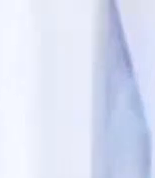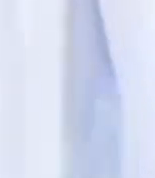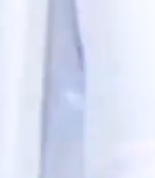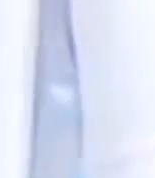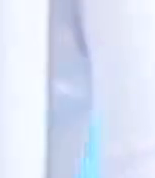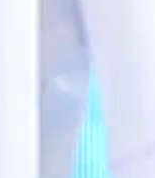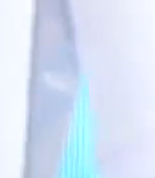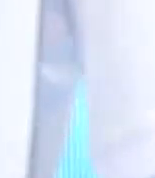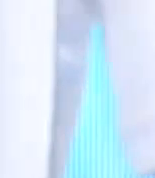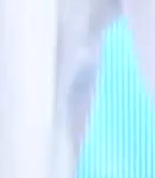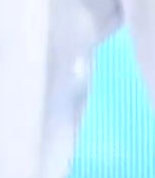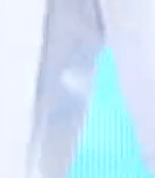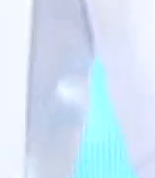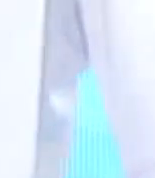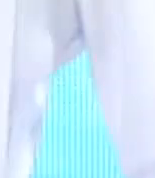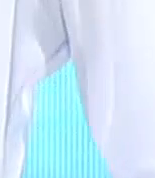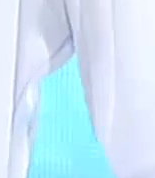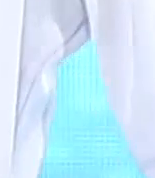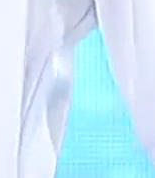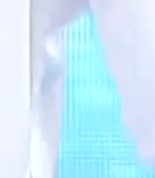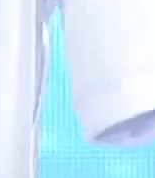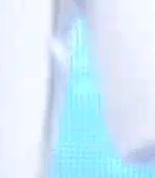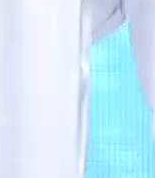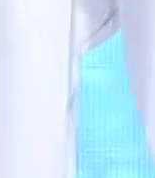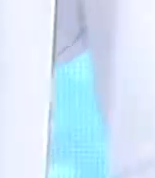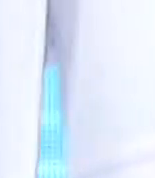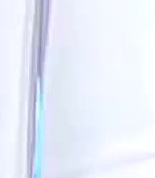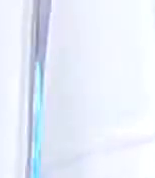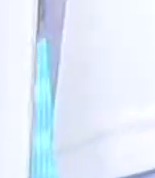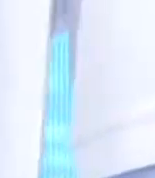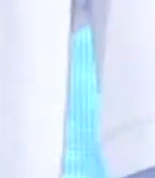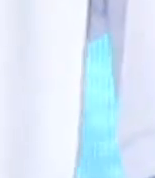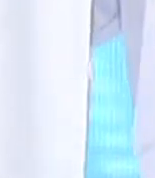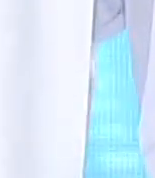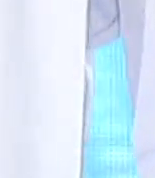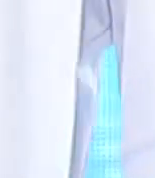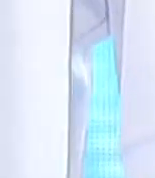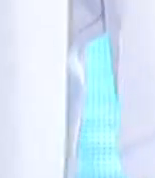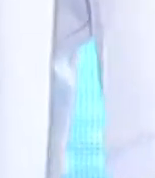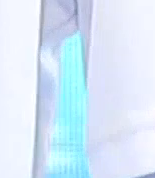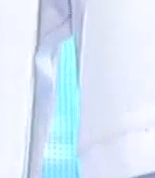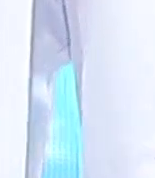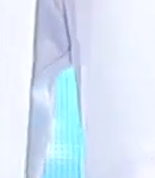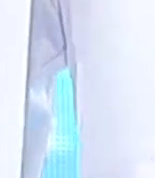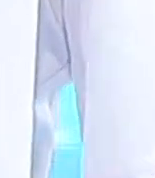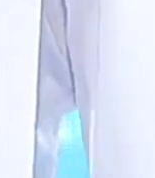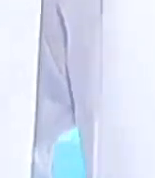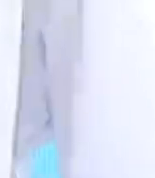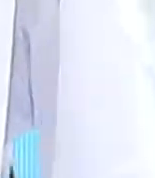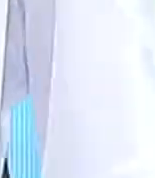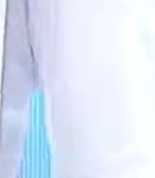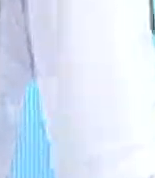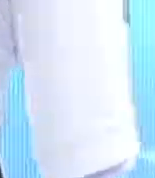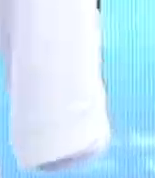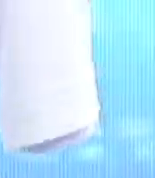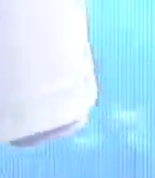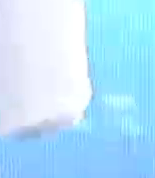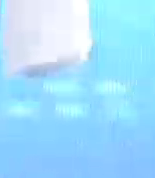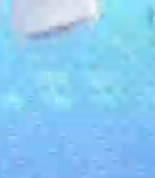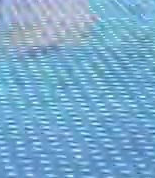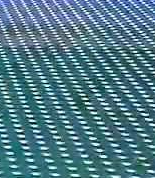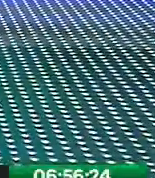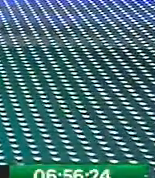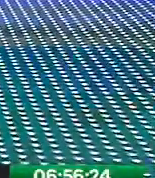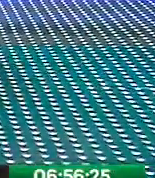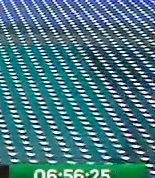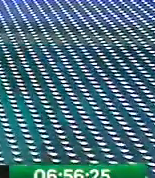que Uruguay se enfrenta a las 9 de la mañana, hora de Ecuador, a Francia en cuartos de finales. ¿Quién ganará?